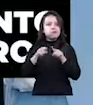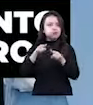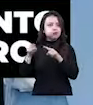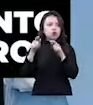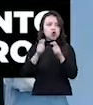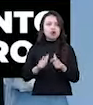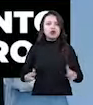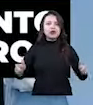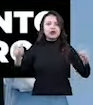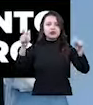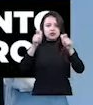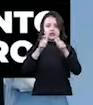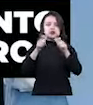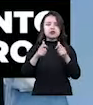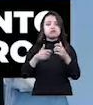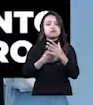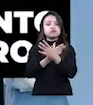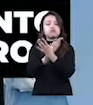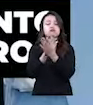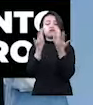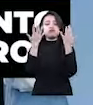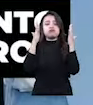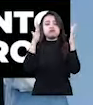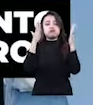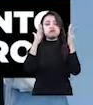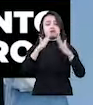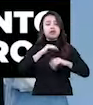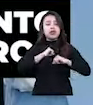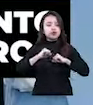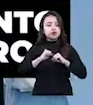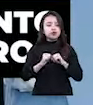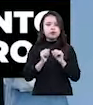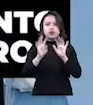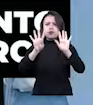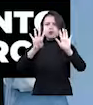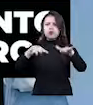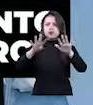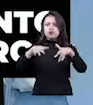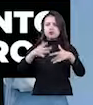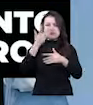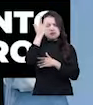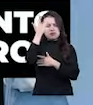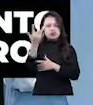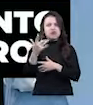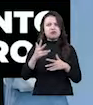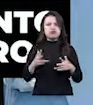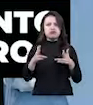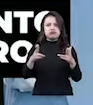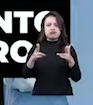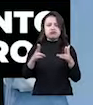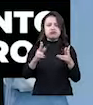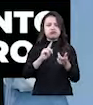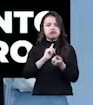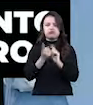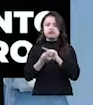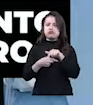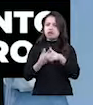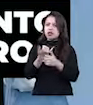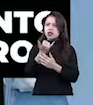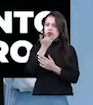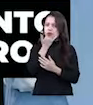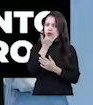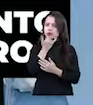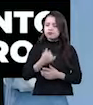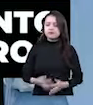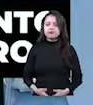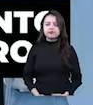oposición le aplaudieron la gestión, pero tan solo duró 9 meses. Es extraño porque si venía haciendo una buena función